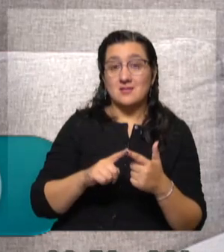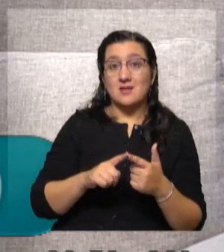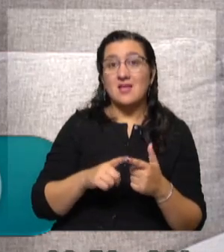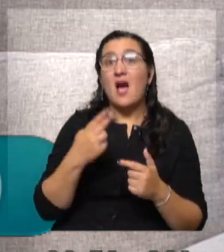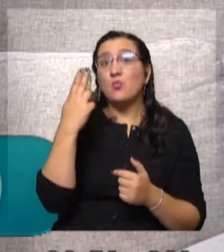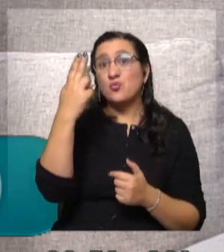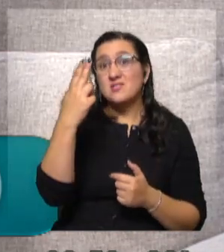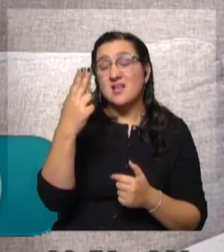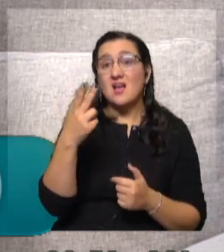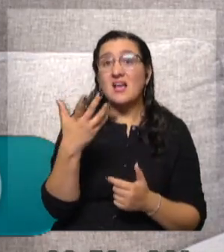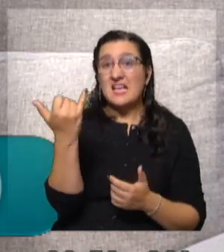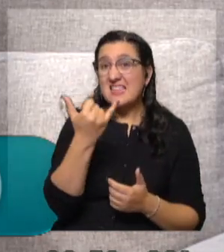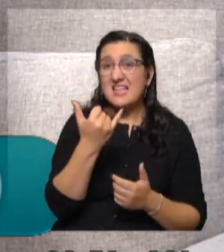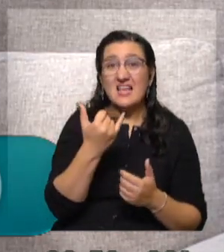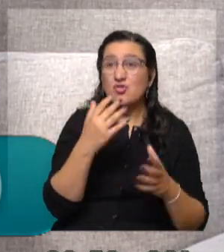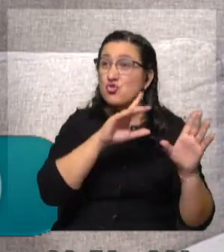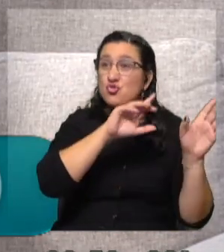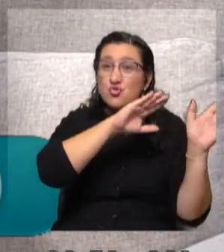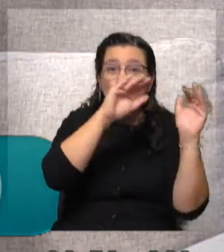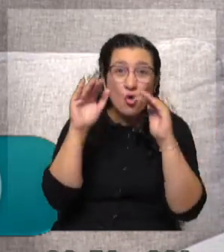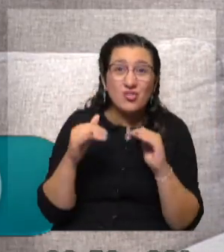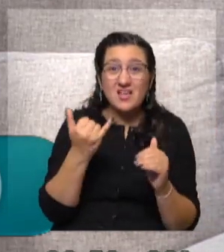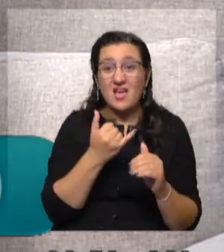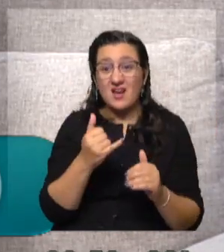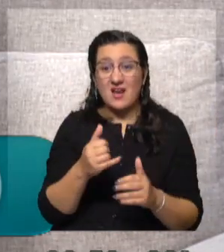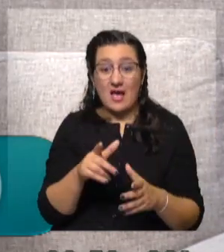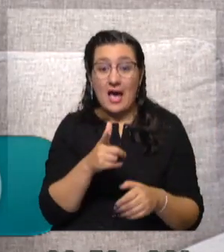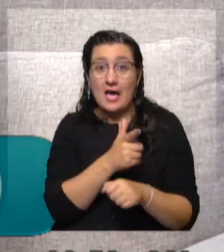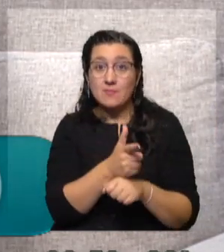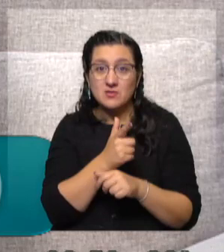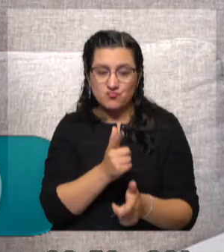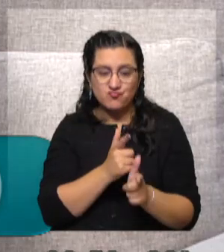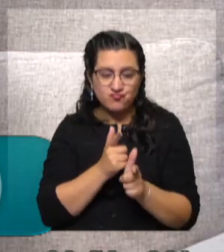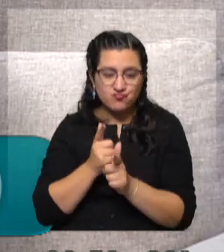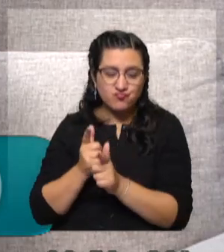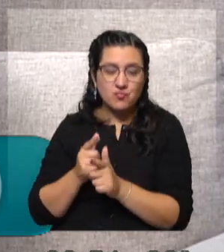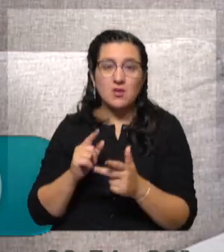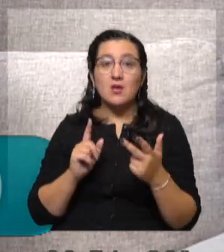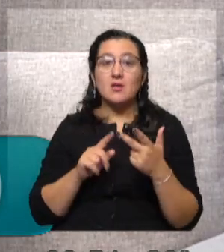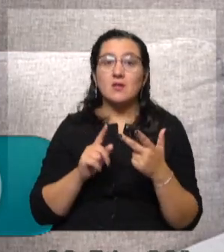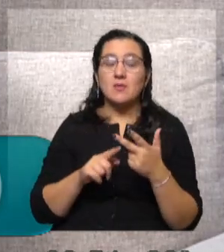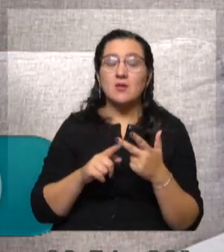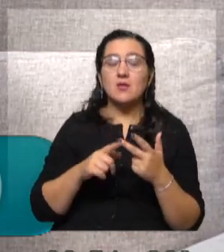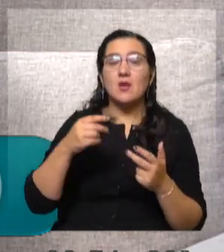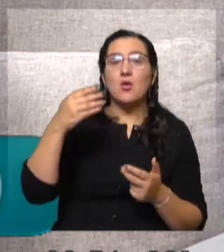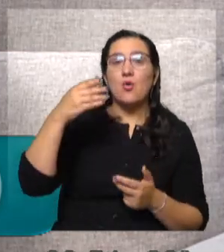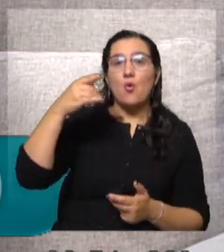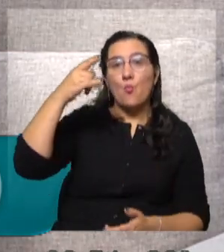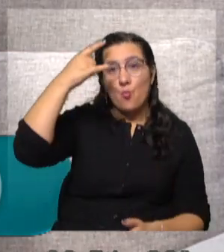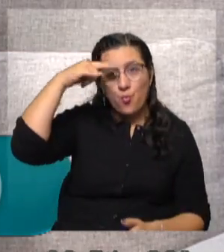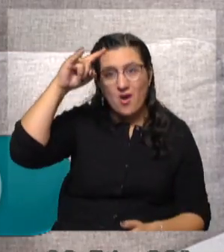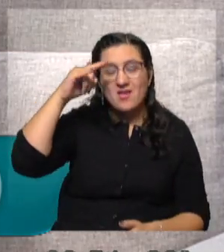genera además de muchos problemas una adhesión popular importante y la bancada del buey que es el